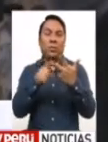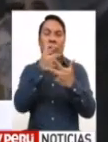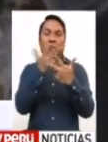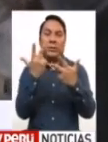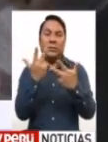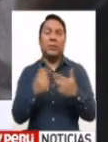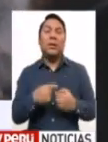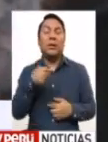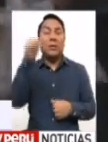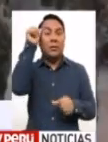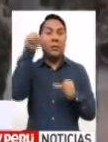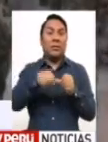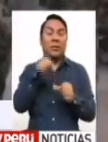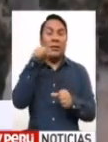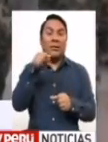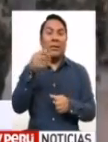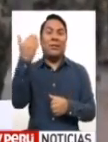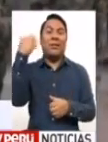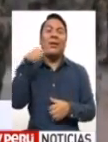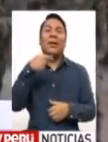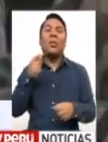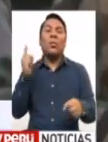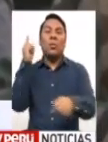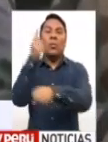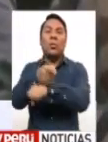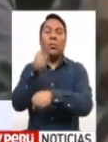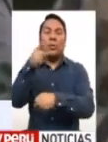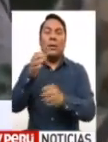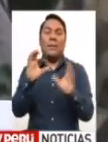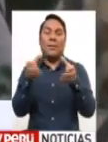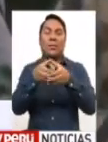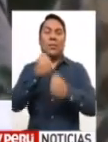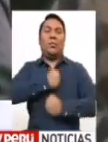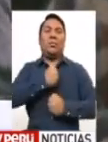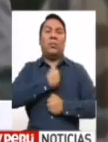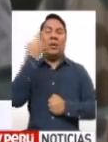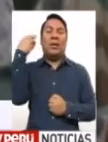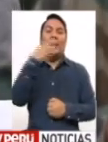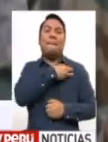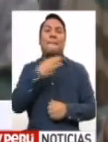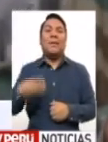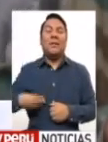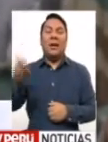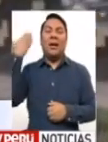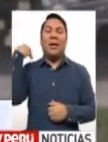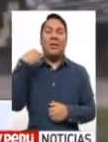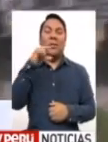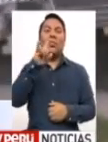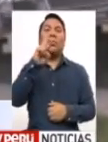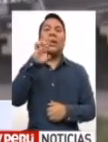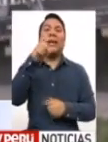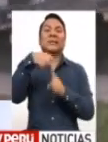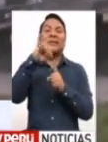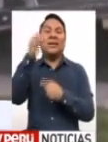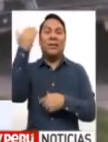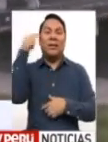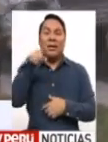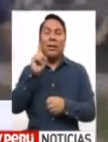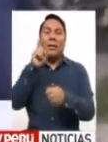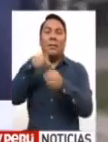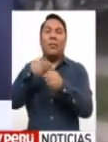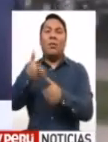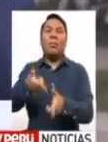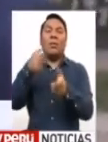Como se recuerda, en este caso, se acusa a miembros del ejército y al exministro del Interior, Daniel Urresti, de haber participado